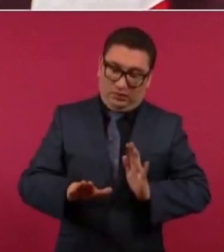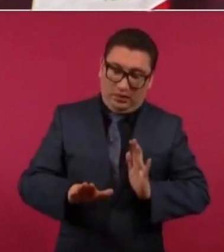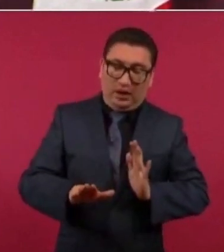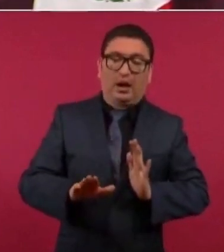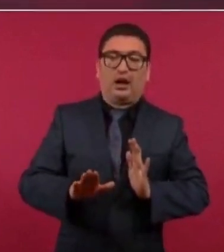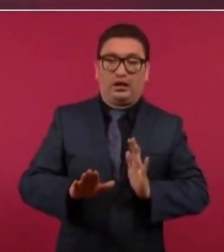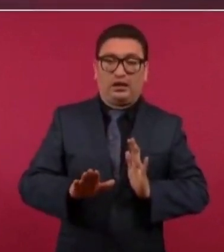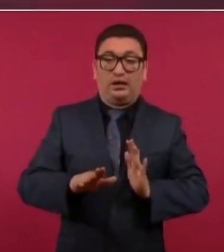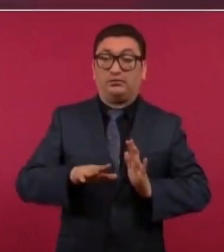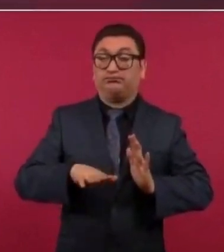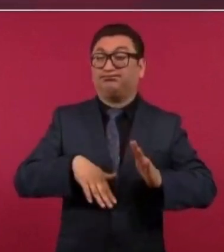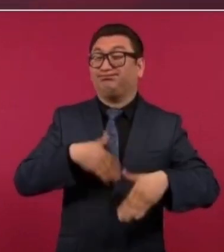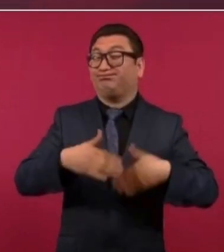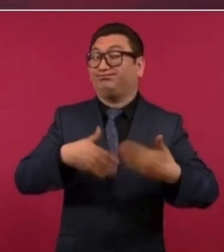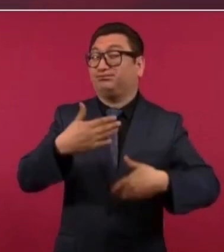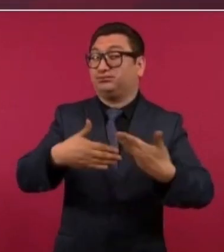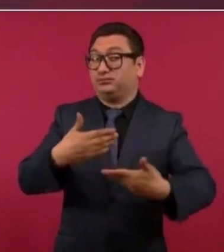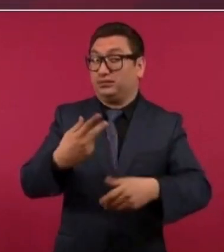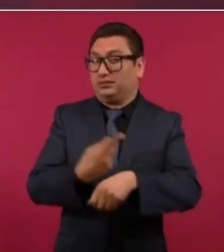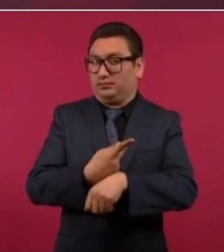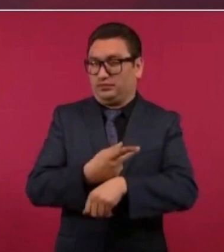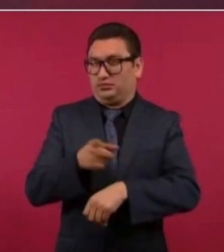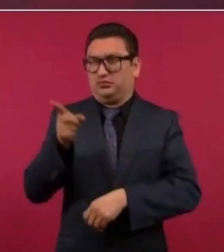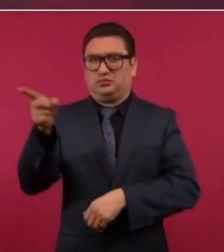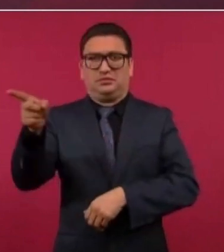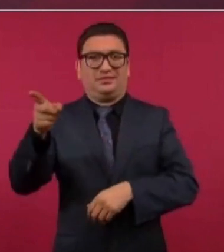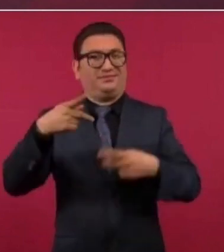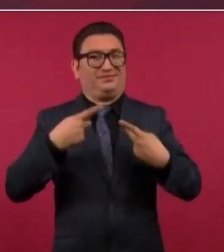pues no, resulta que la otra persona